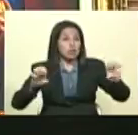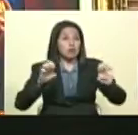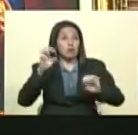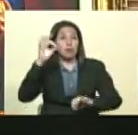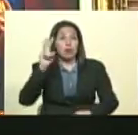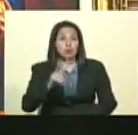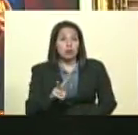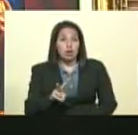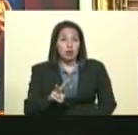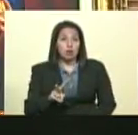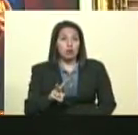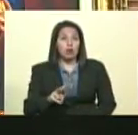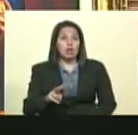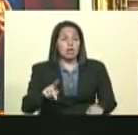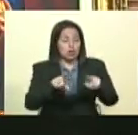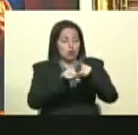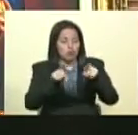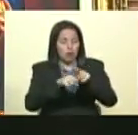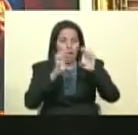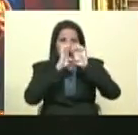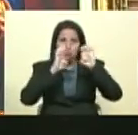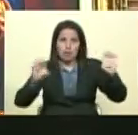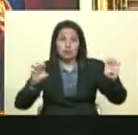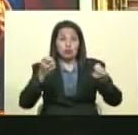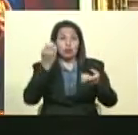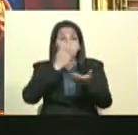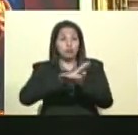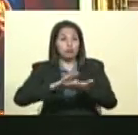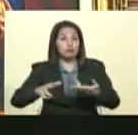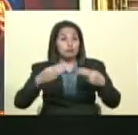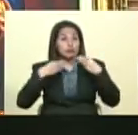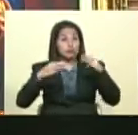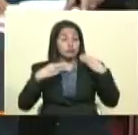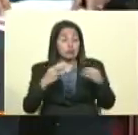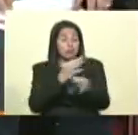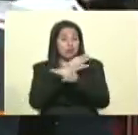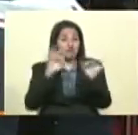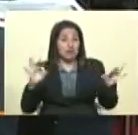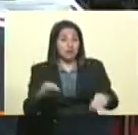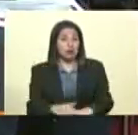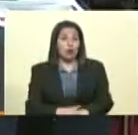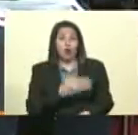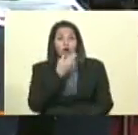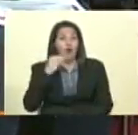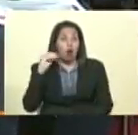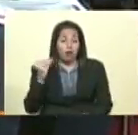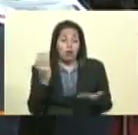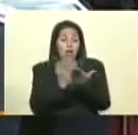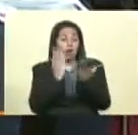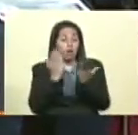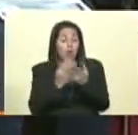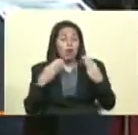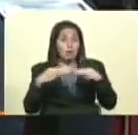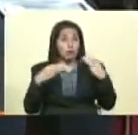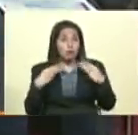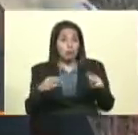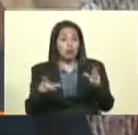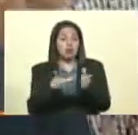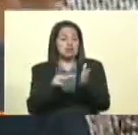venezolano es de la educación pública, gratuita y de calidad. Nuestros muchachos están en las escuelas públicas,